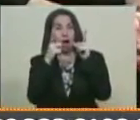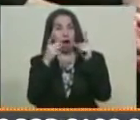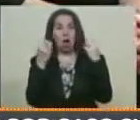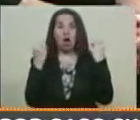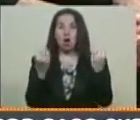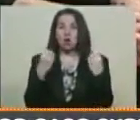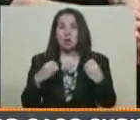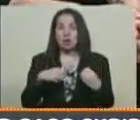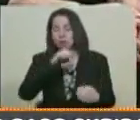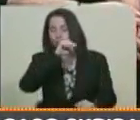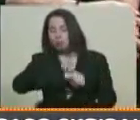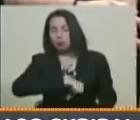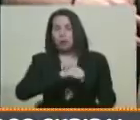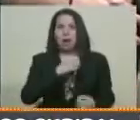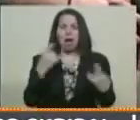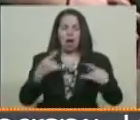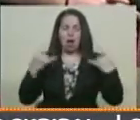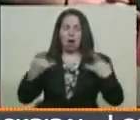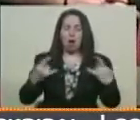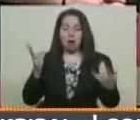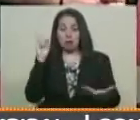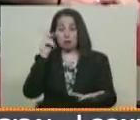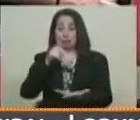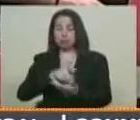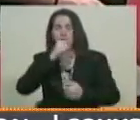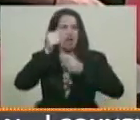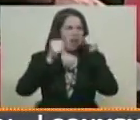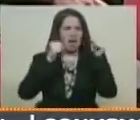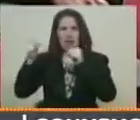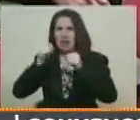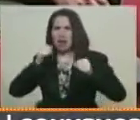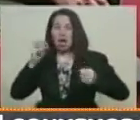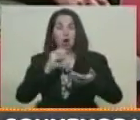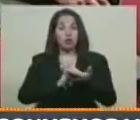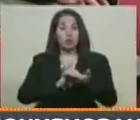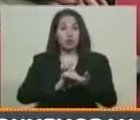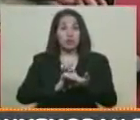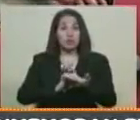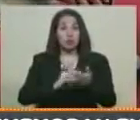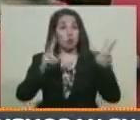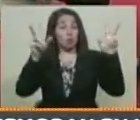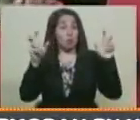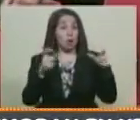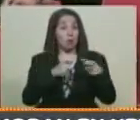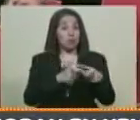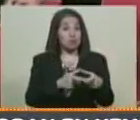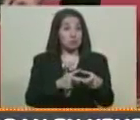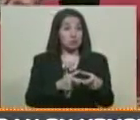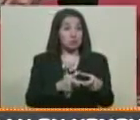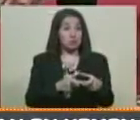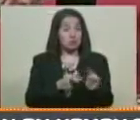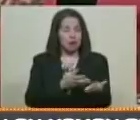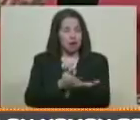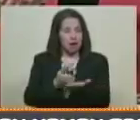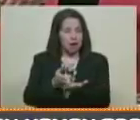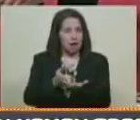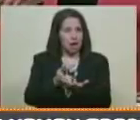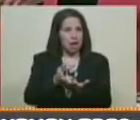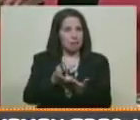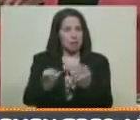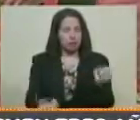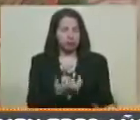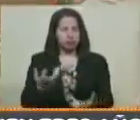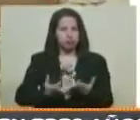seguidores y a los amantes del rock. Regresan a los escenarios y en esta oportunidad regresan con un nuevo disco titulado Caminos de